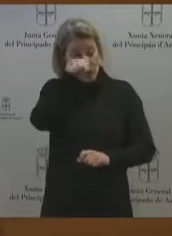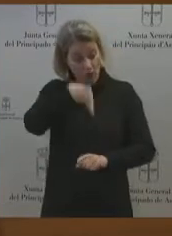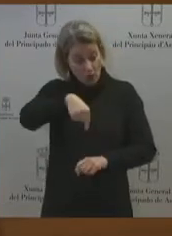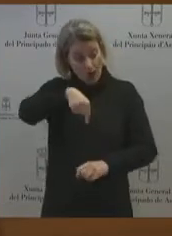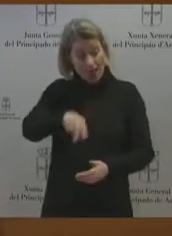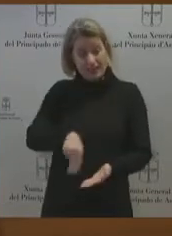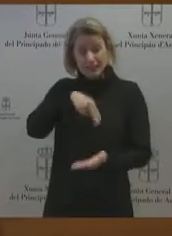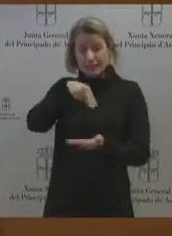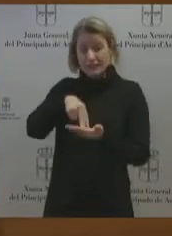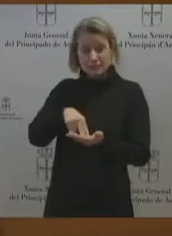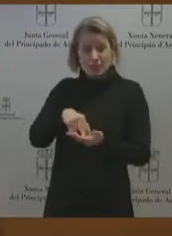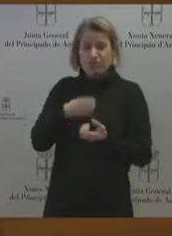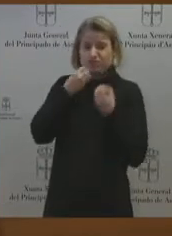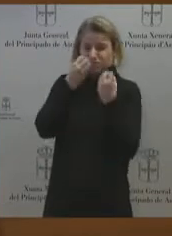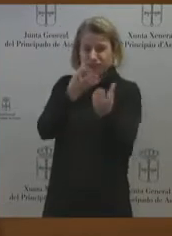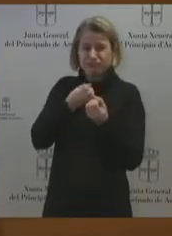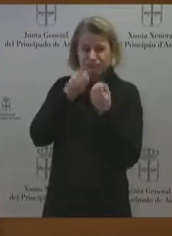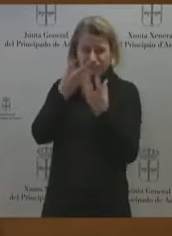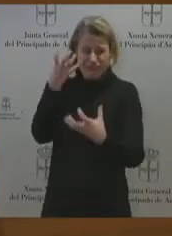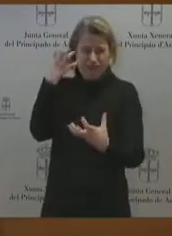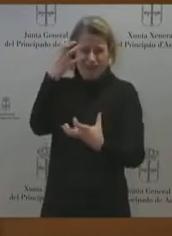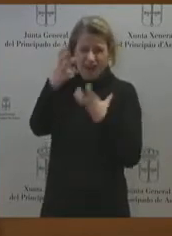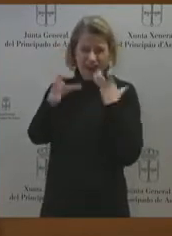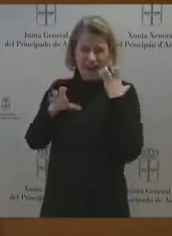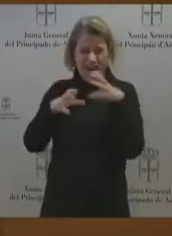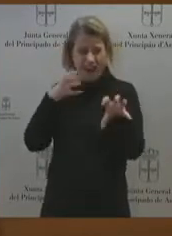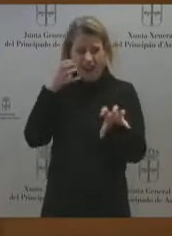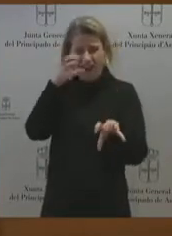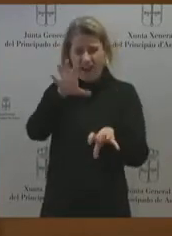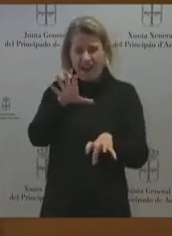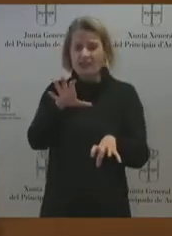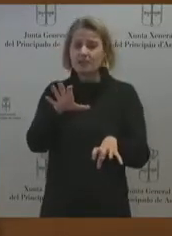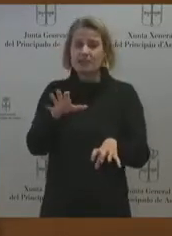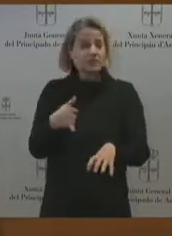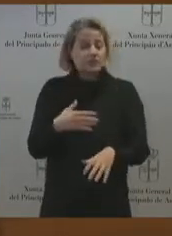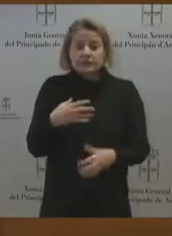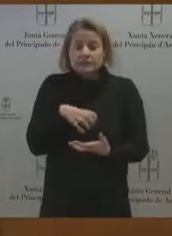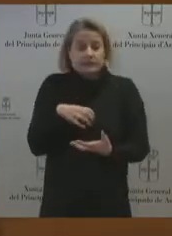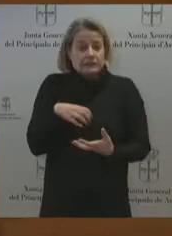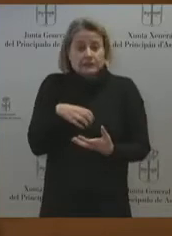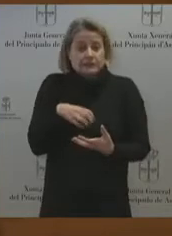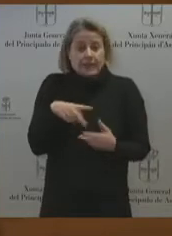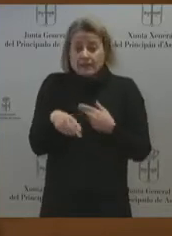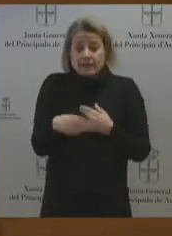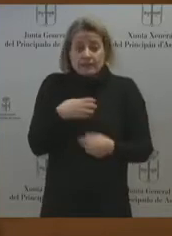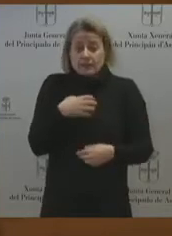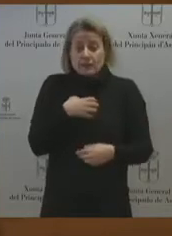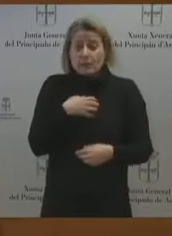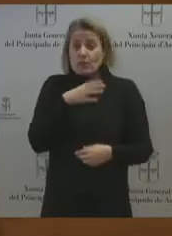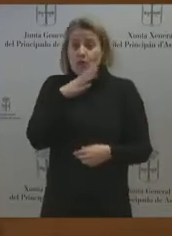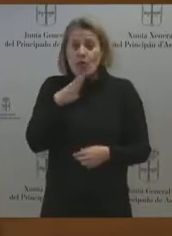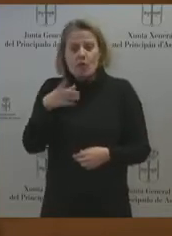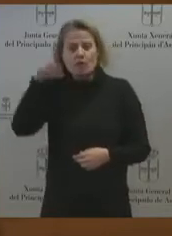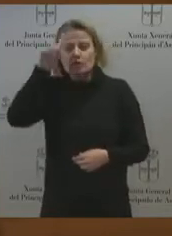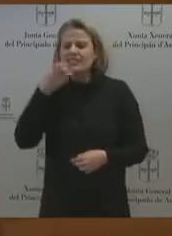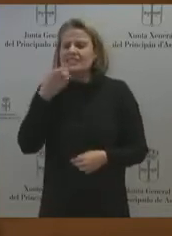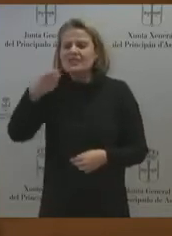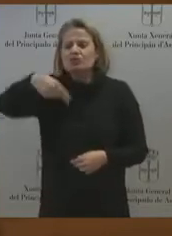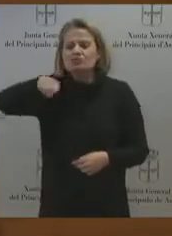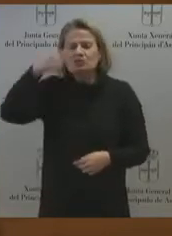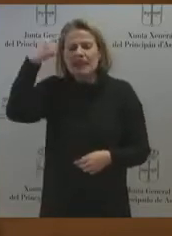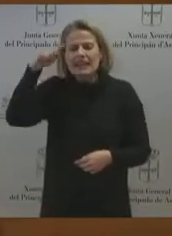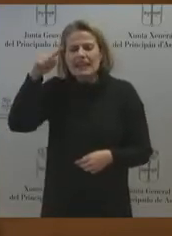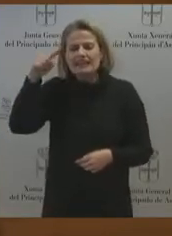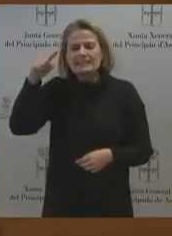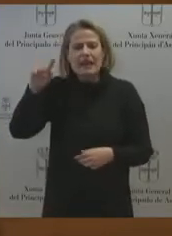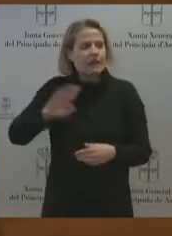supone verse el día de mañana en la calle con una mano delante, otra mano detrás y sin ninguna alternativa. ¿A ustedes les parece que ha sido